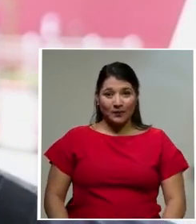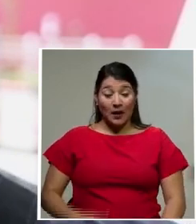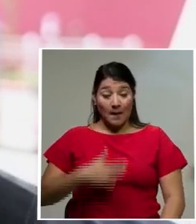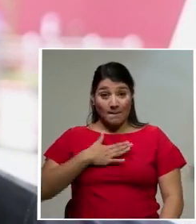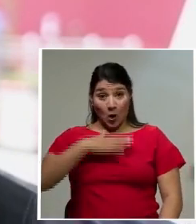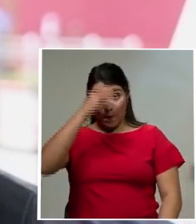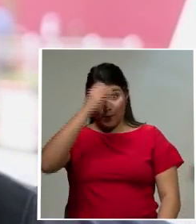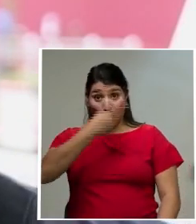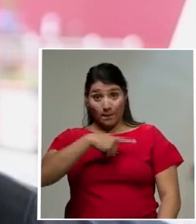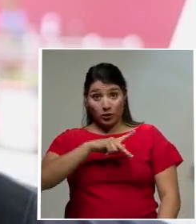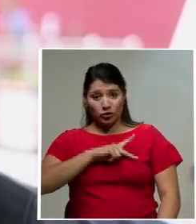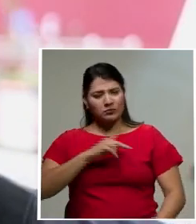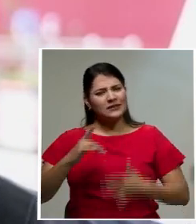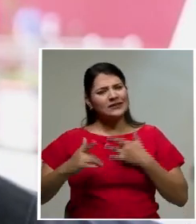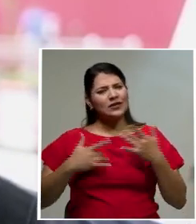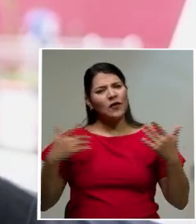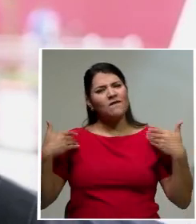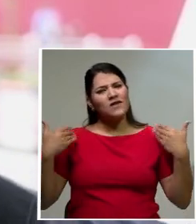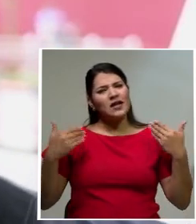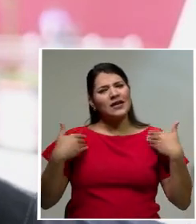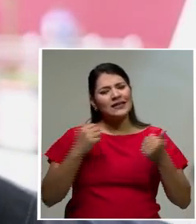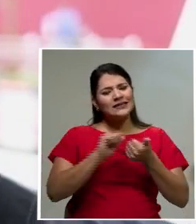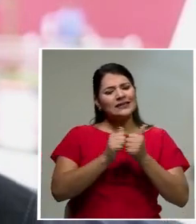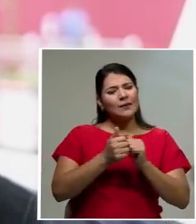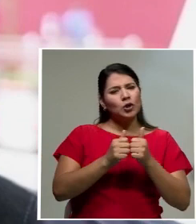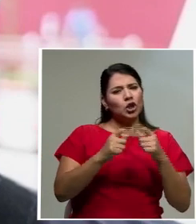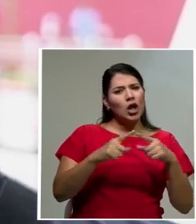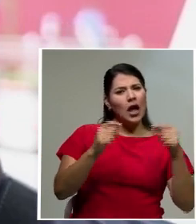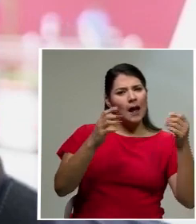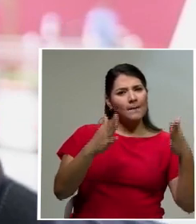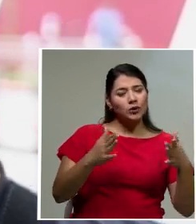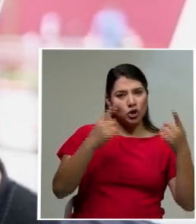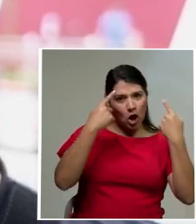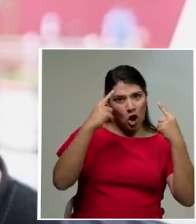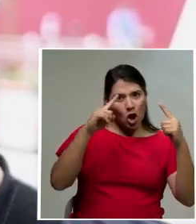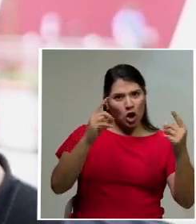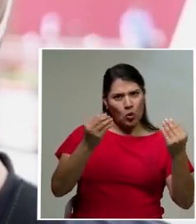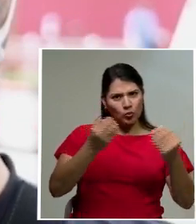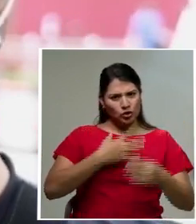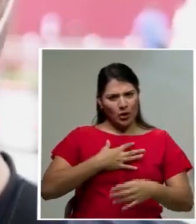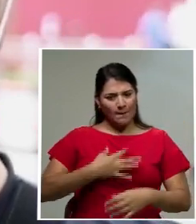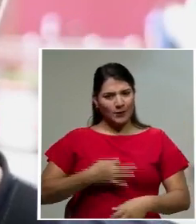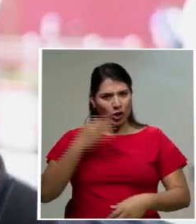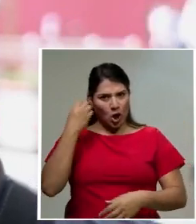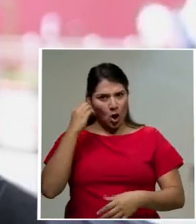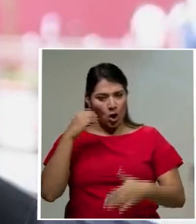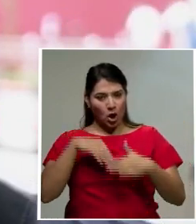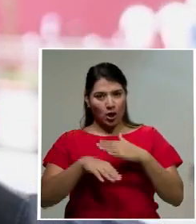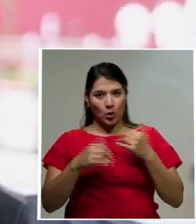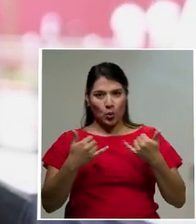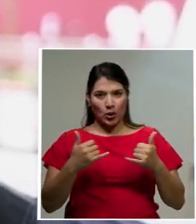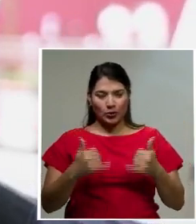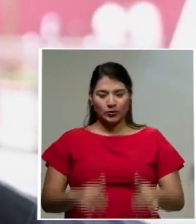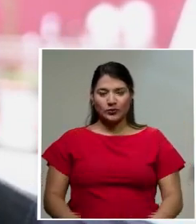Personalmente estoy muy feliz de que los atletas japoneses hayan ganado un número récord de medallas de oro durante los Juegos.